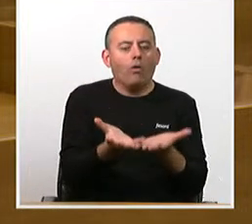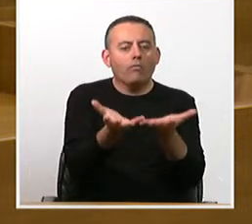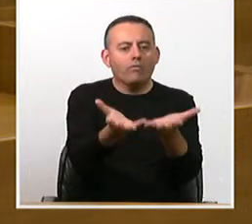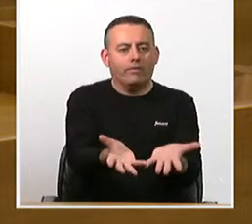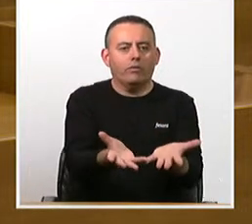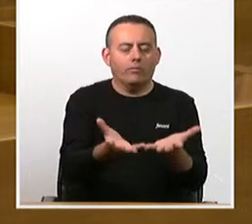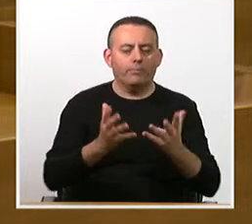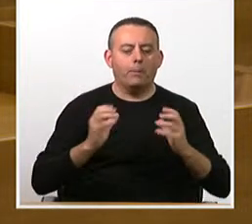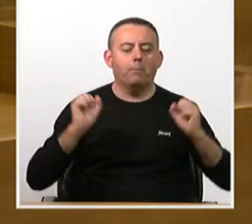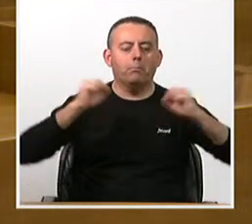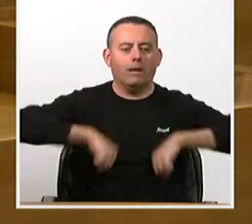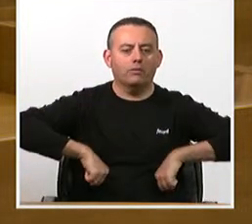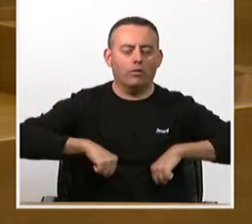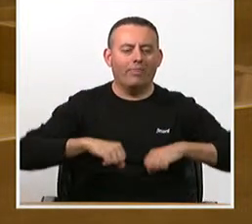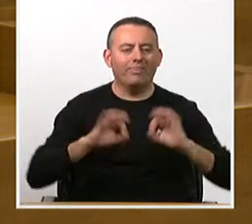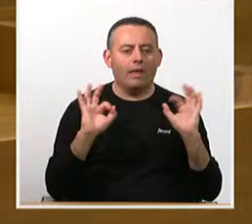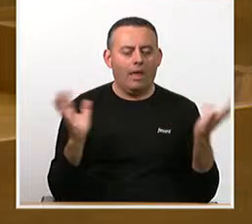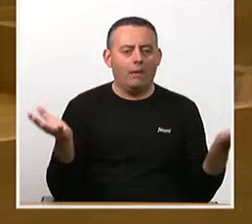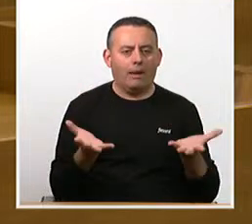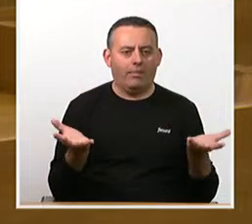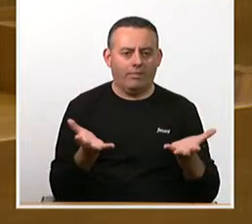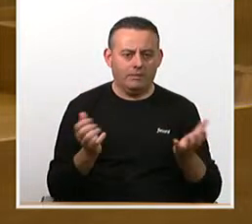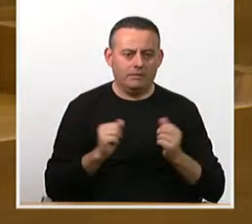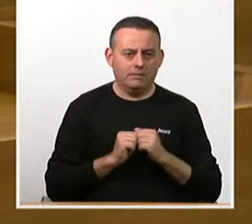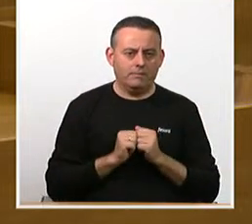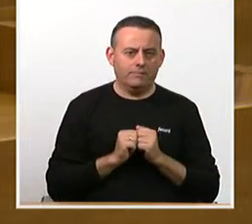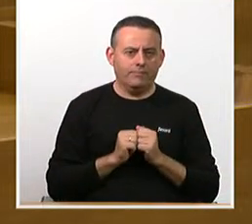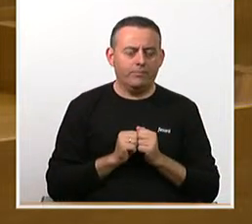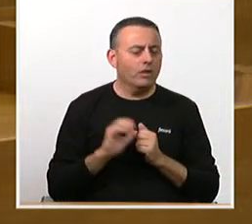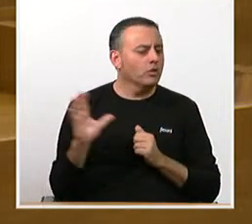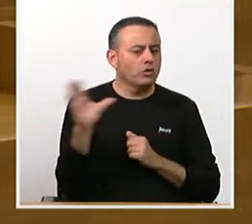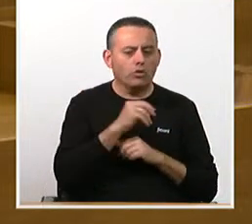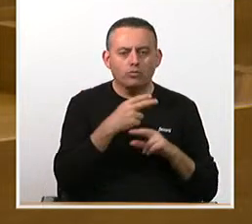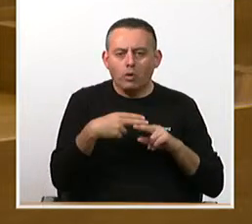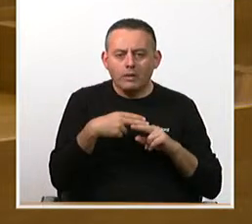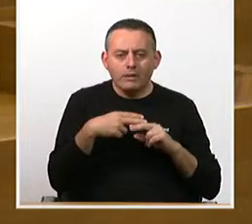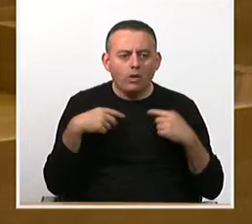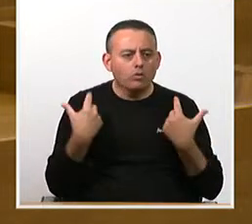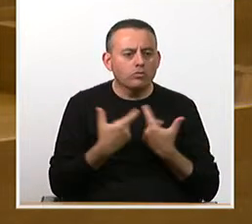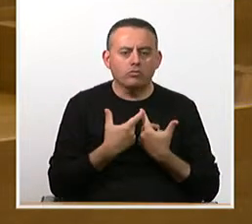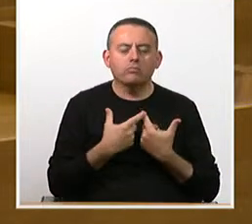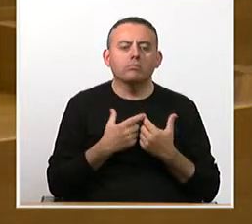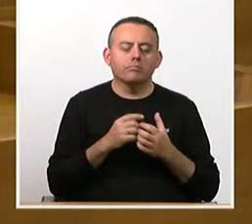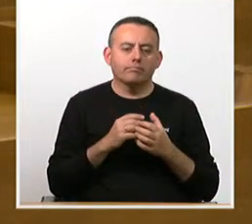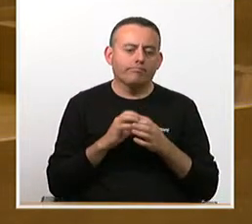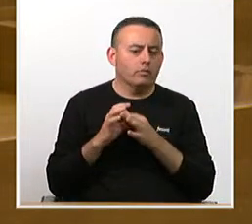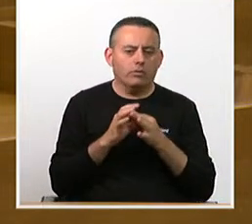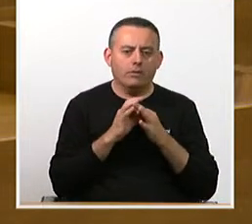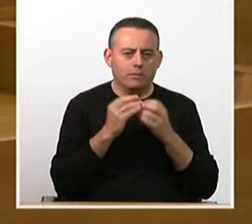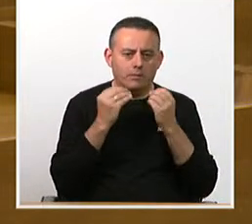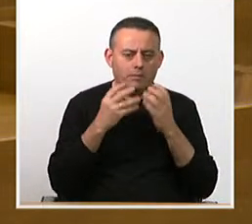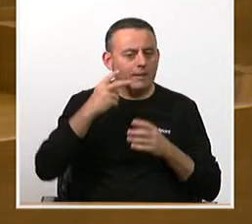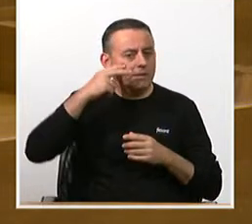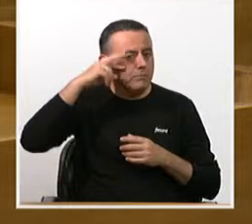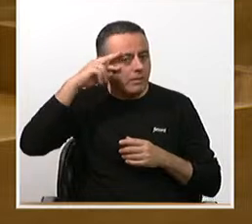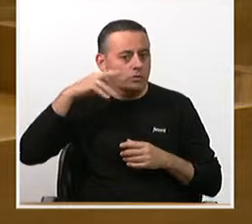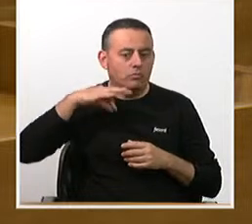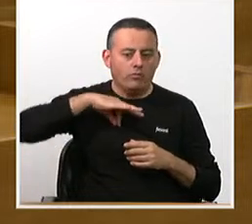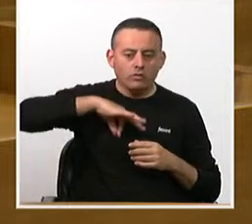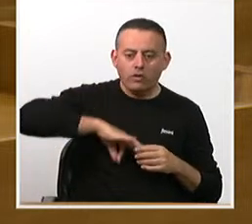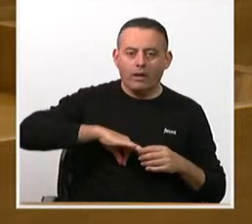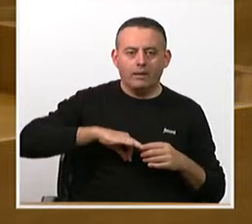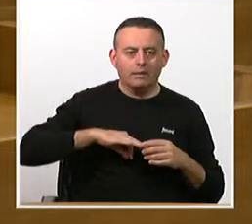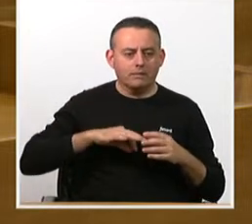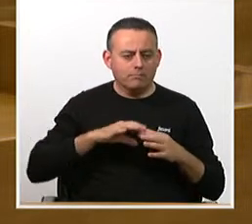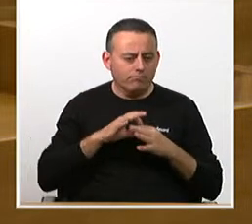estemos todos sentados todos los partidos políticos que cuente con la ayuda de los expertos y profesionales y que nos sirva para prevenir tragedias como